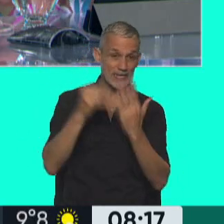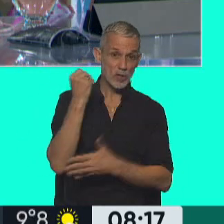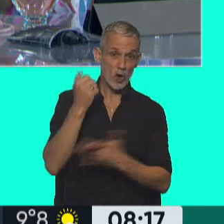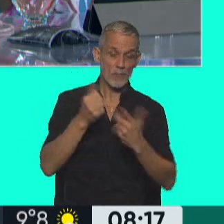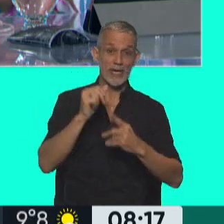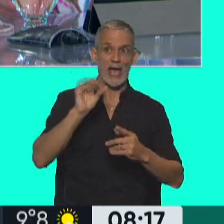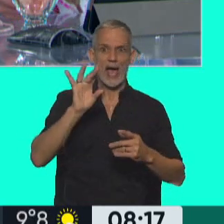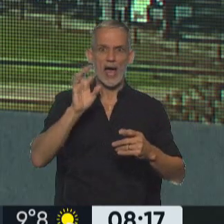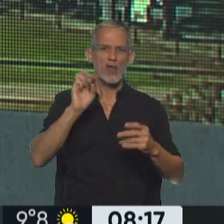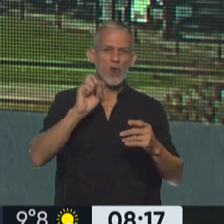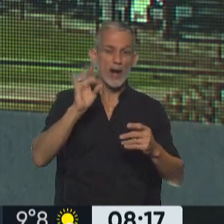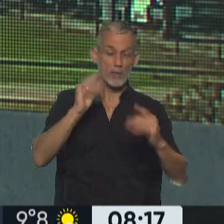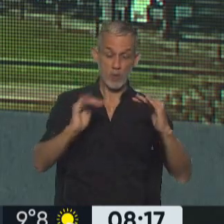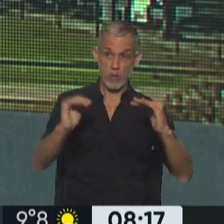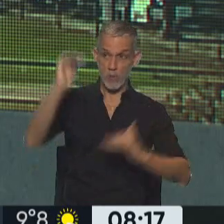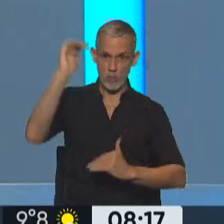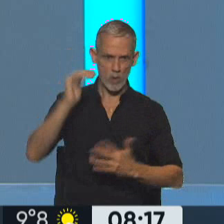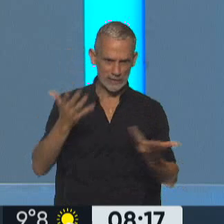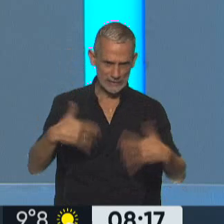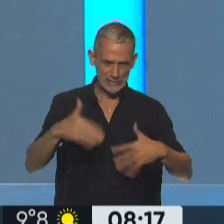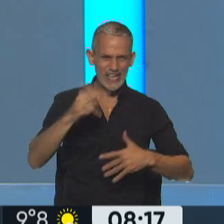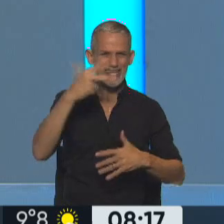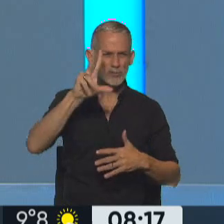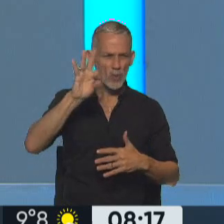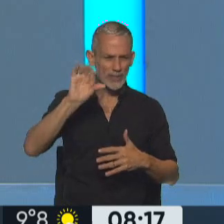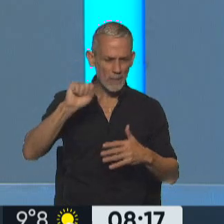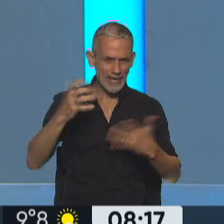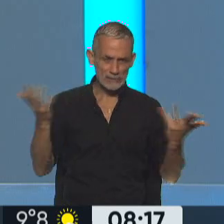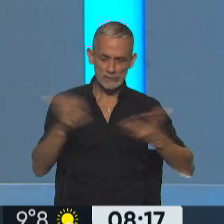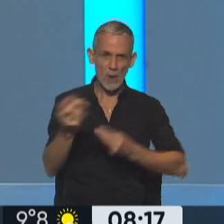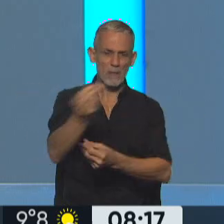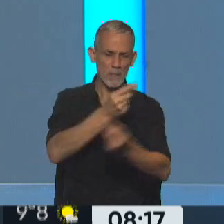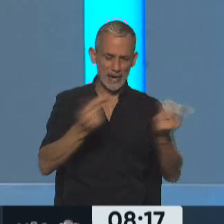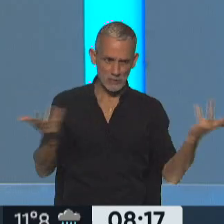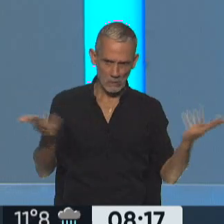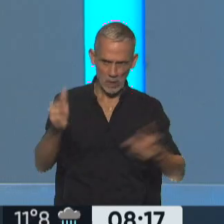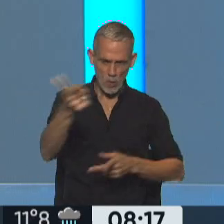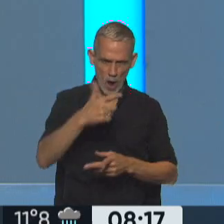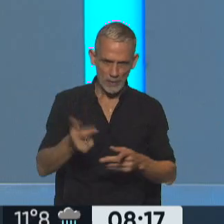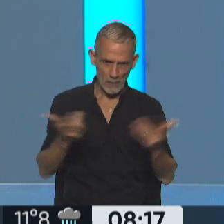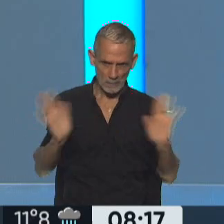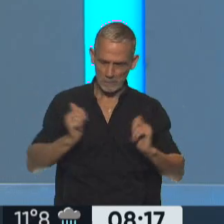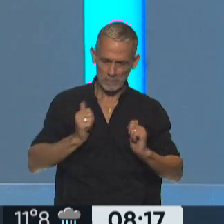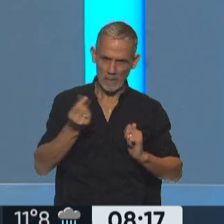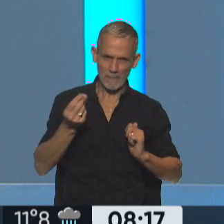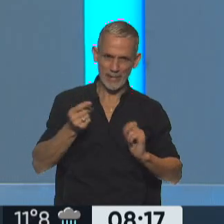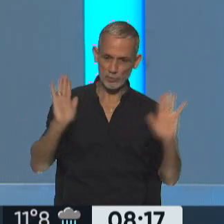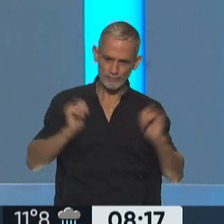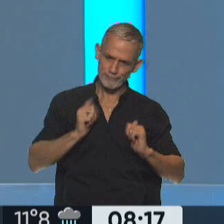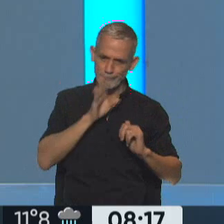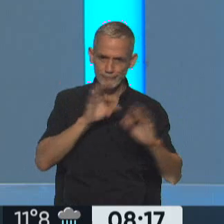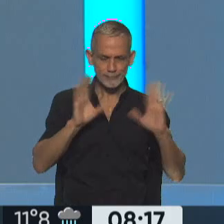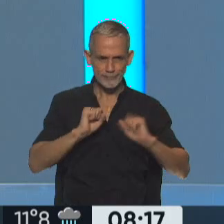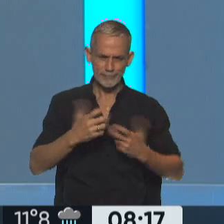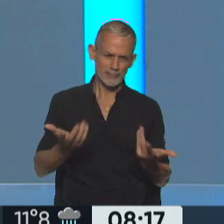Picado en punta, casi 300 y pico, 350 pesos, no había precios en las empresas, no te pasaban precios. Bueno, el mes de